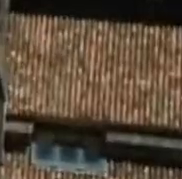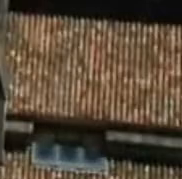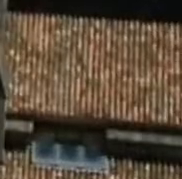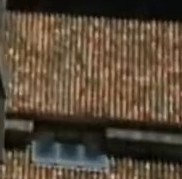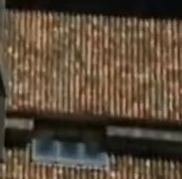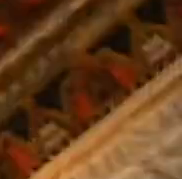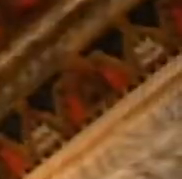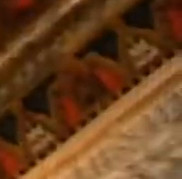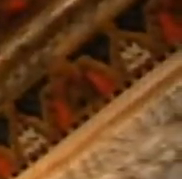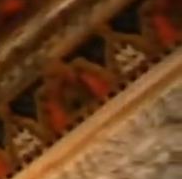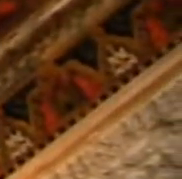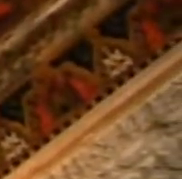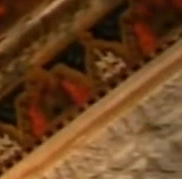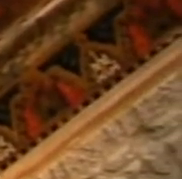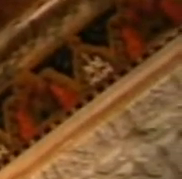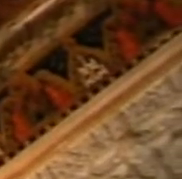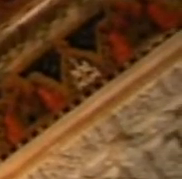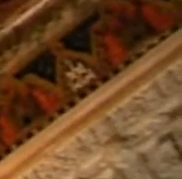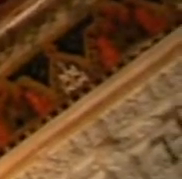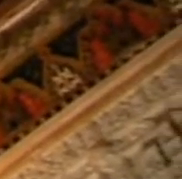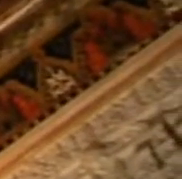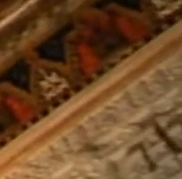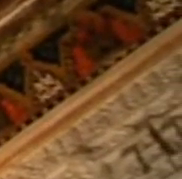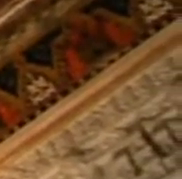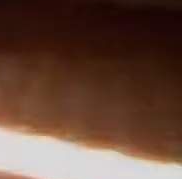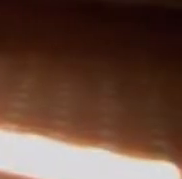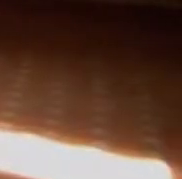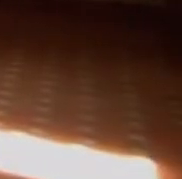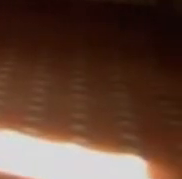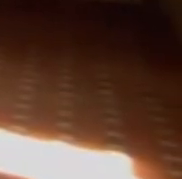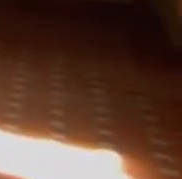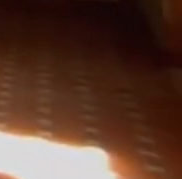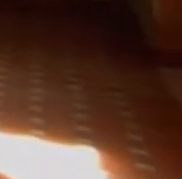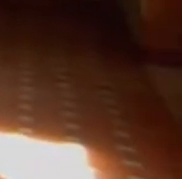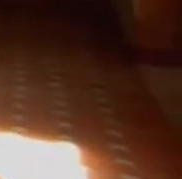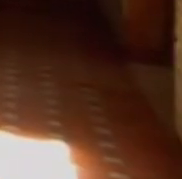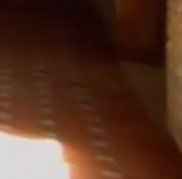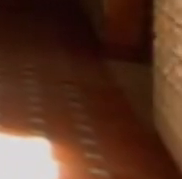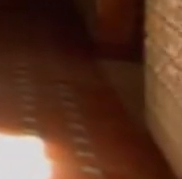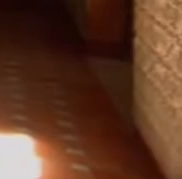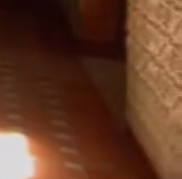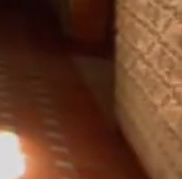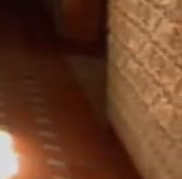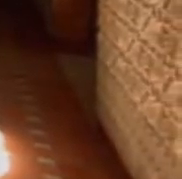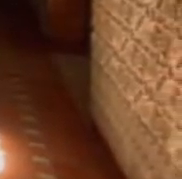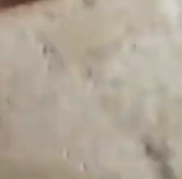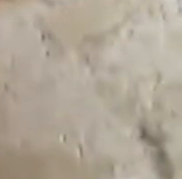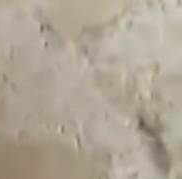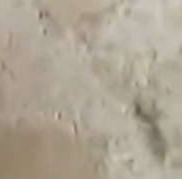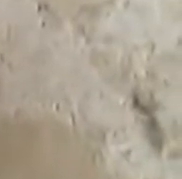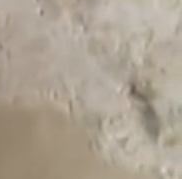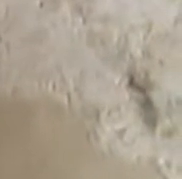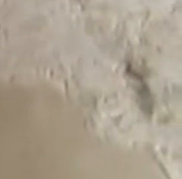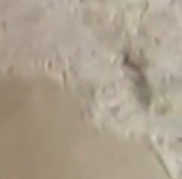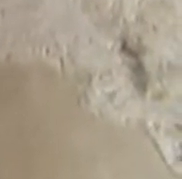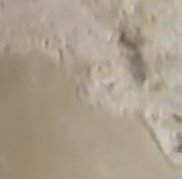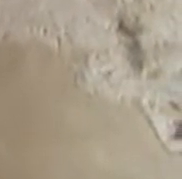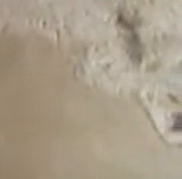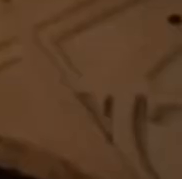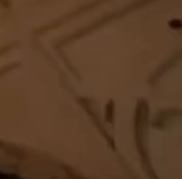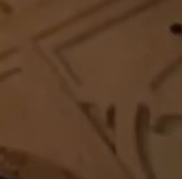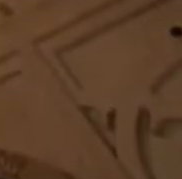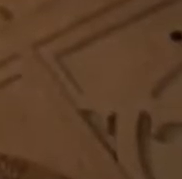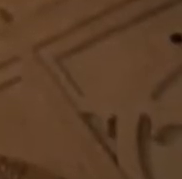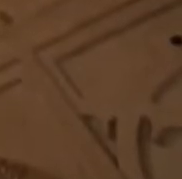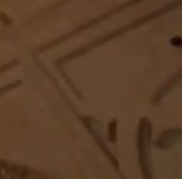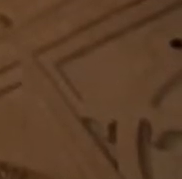Y haremos un recorrido de gran agilidad visual y precisión descriptiva a través del conjunto de tesoros arquitectónicos